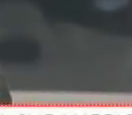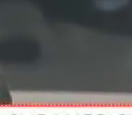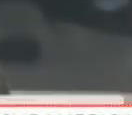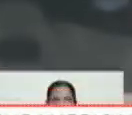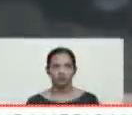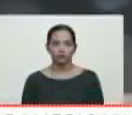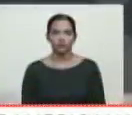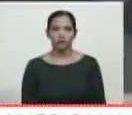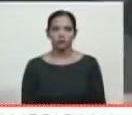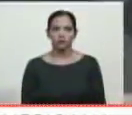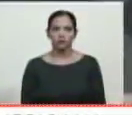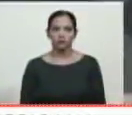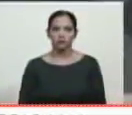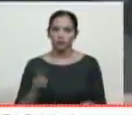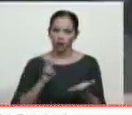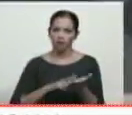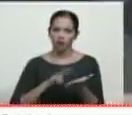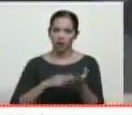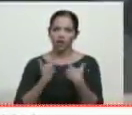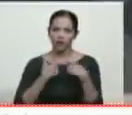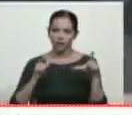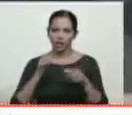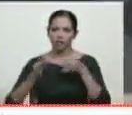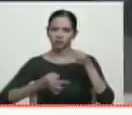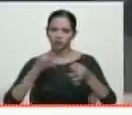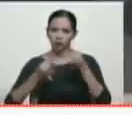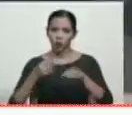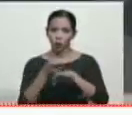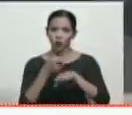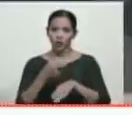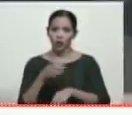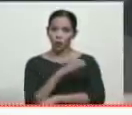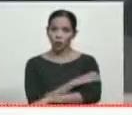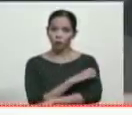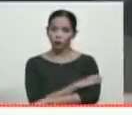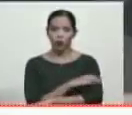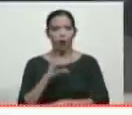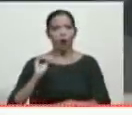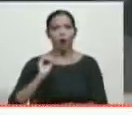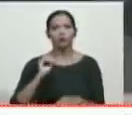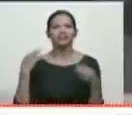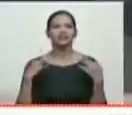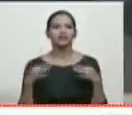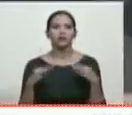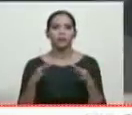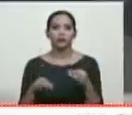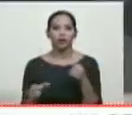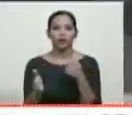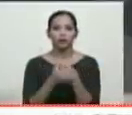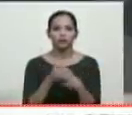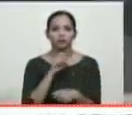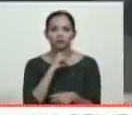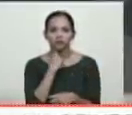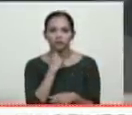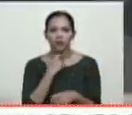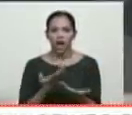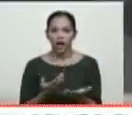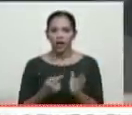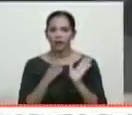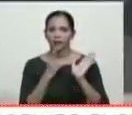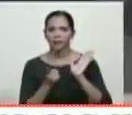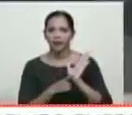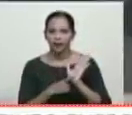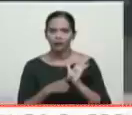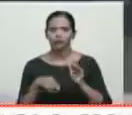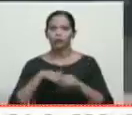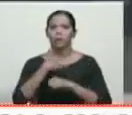¿Existe realmente la libertad de expresión en los gobiernos de derecha o simplemente se trata de una tapadera para aplicar su plan